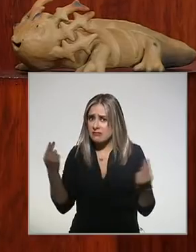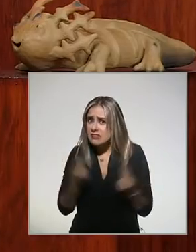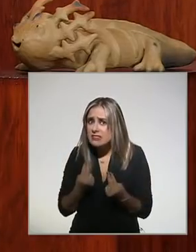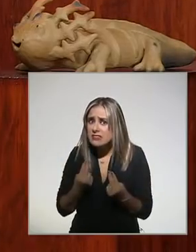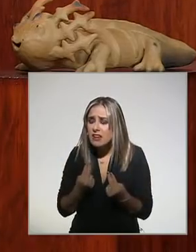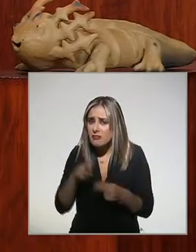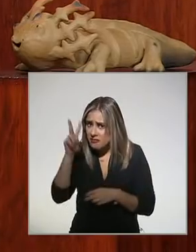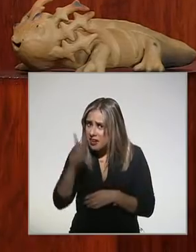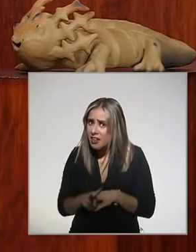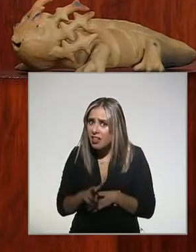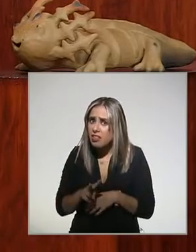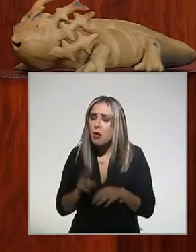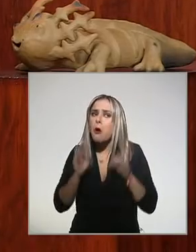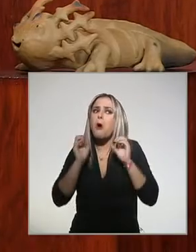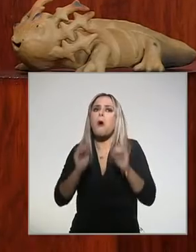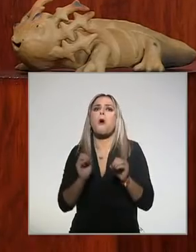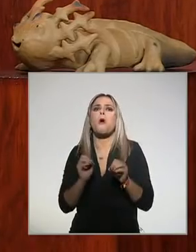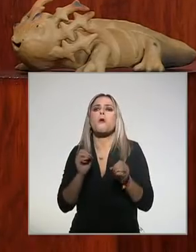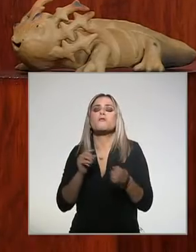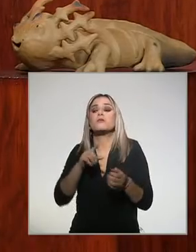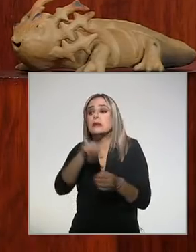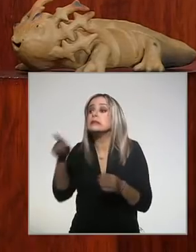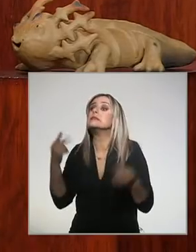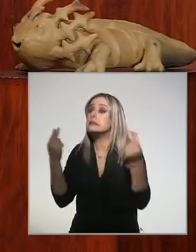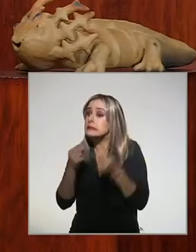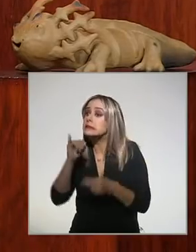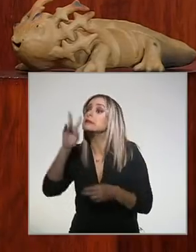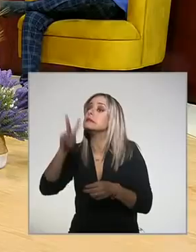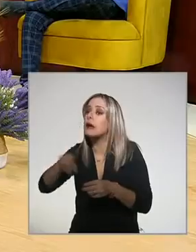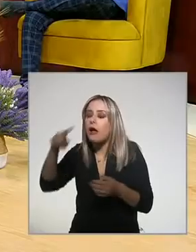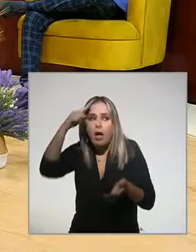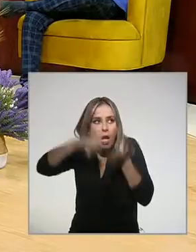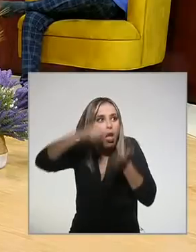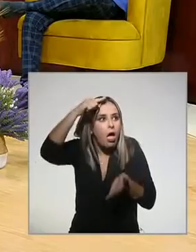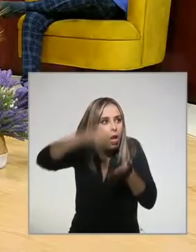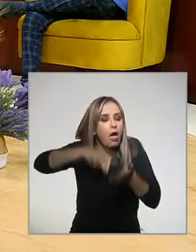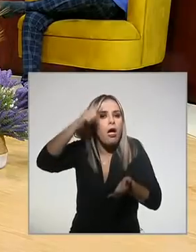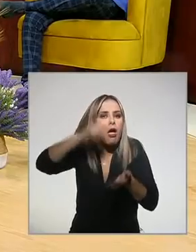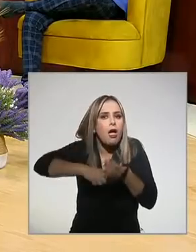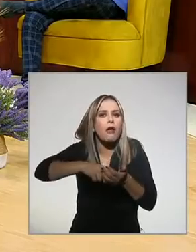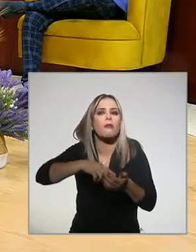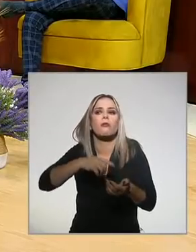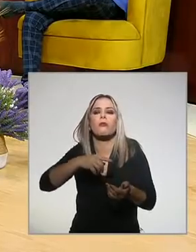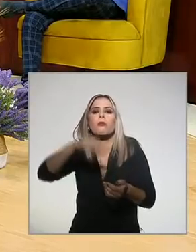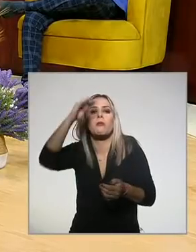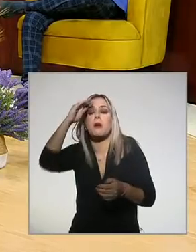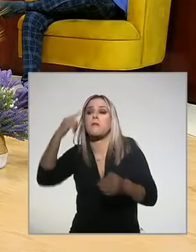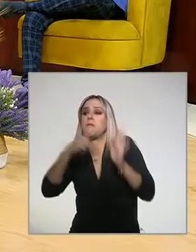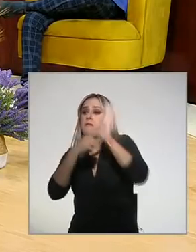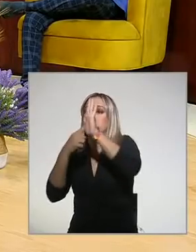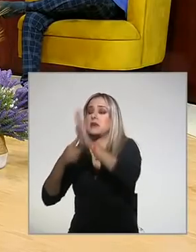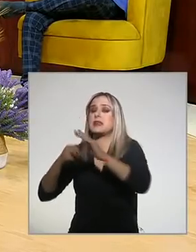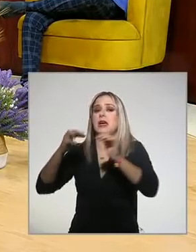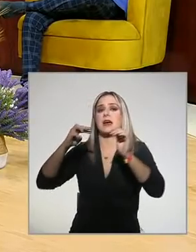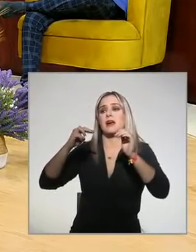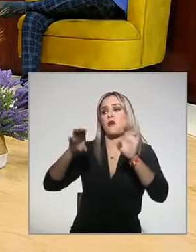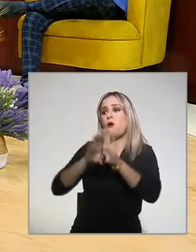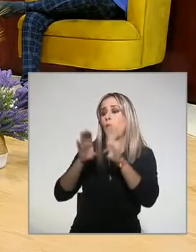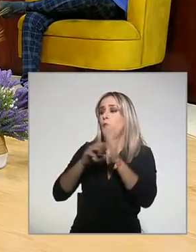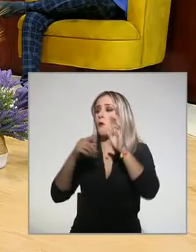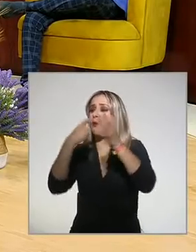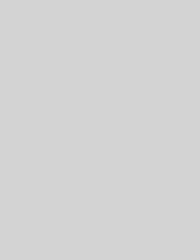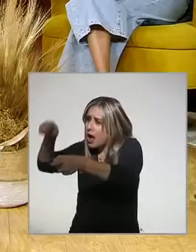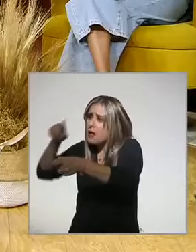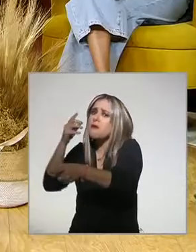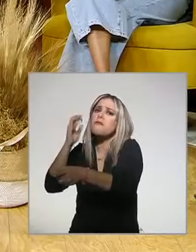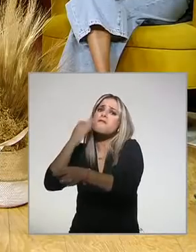o es una necesidad que se nos ha hecho creer a través incluso de cuestiones de marketing, de mercadotecnia, de consumismo,